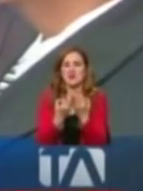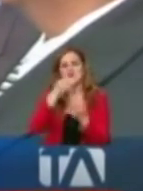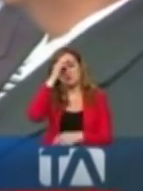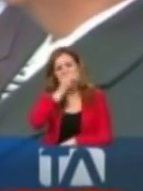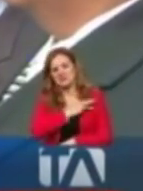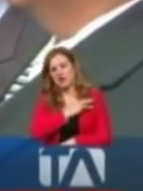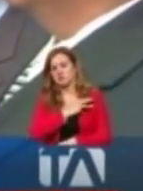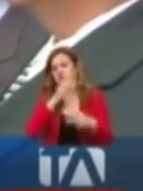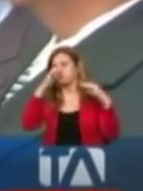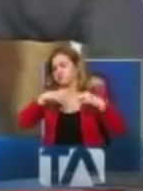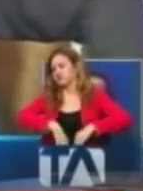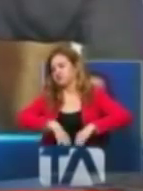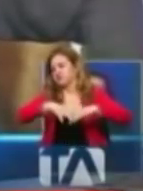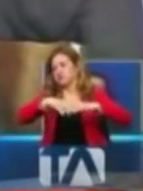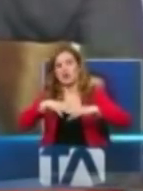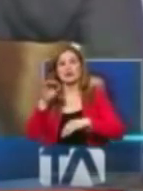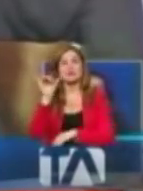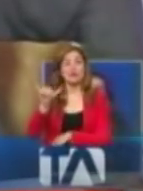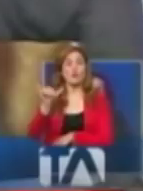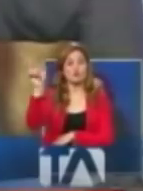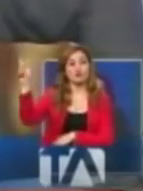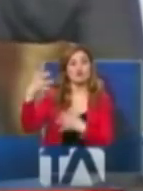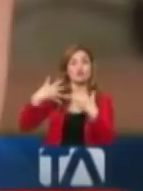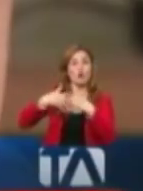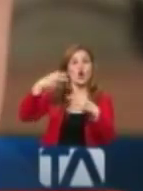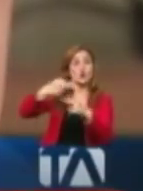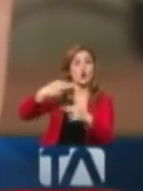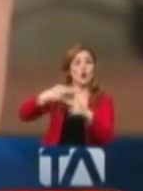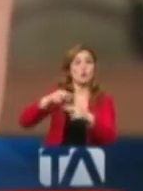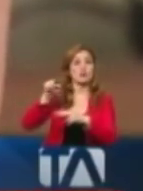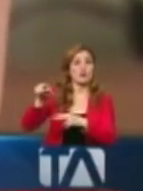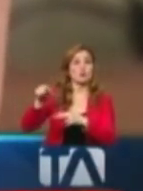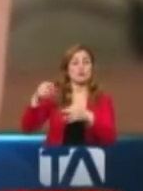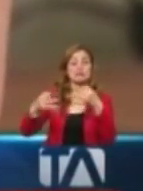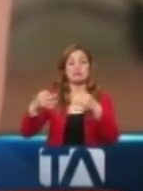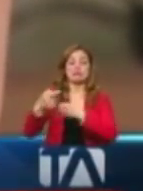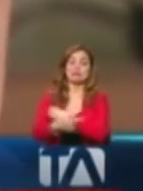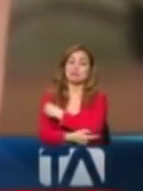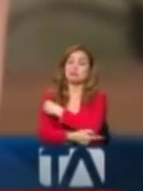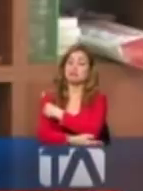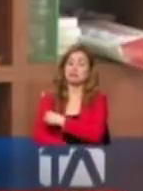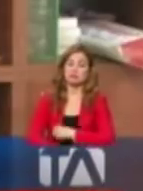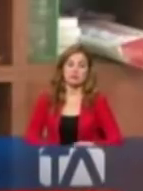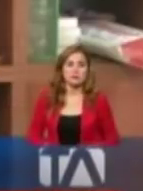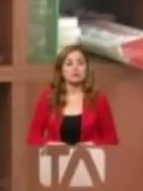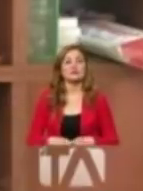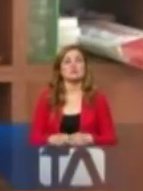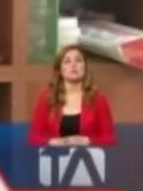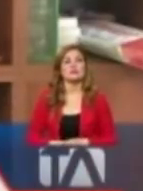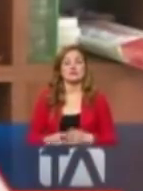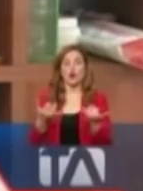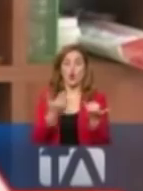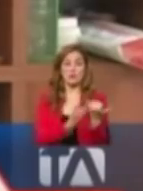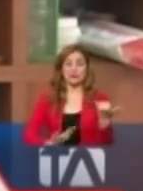piso. Bastaba que su nombre apareciera en los enlaces ciudadanos y la justicia le aplicó el peso. Si seguiría el